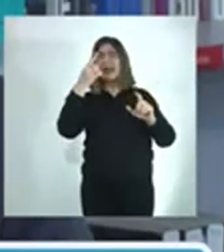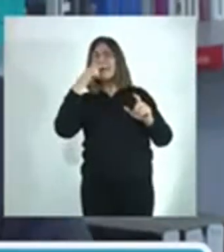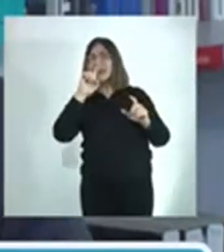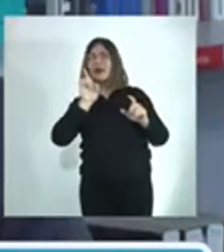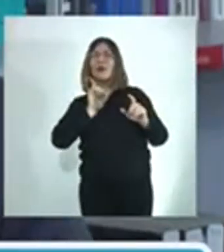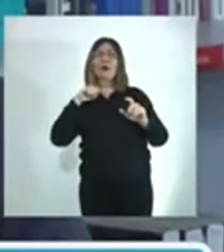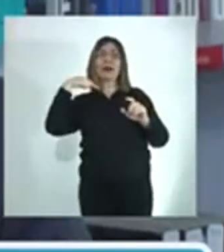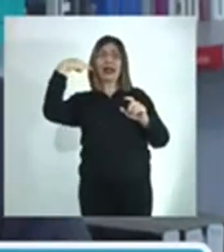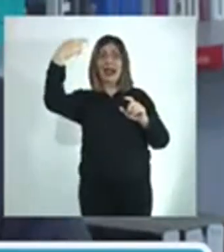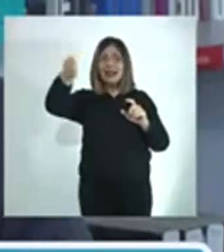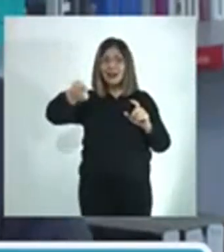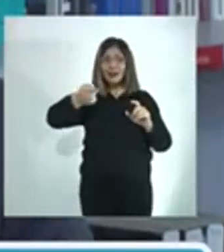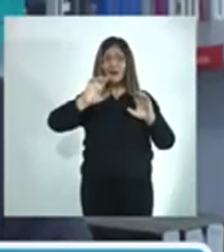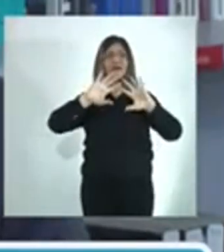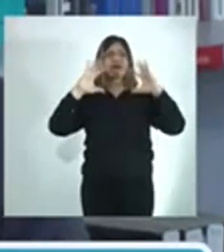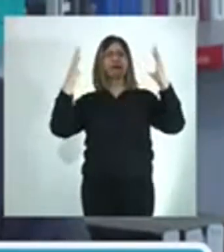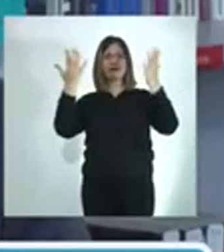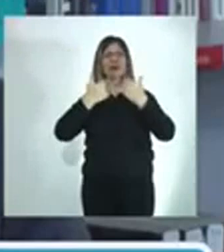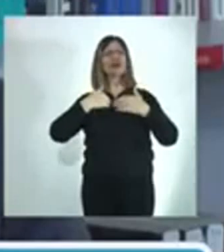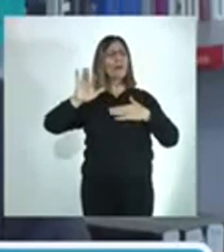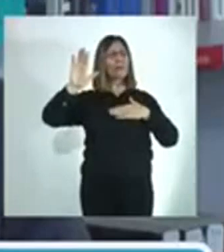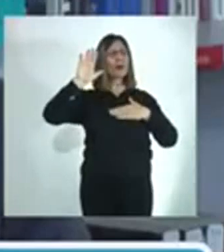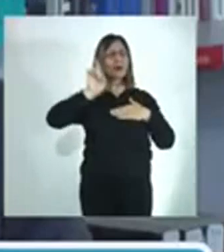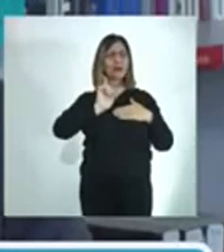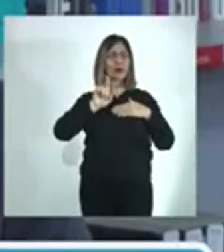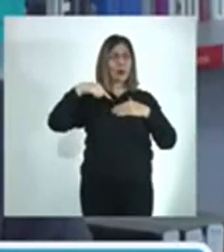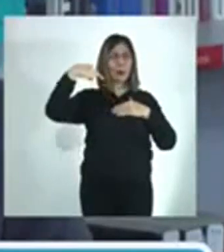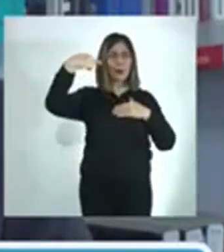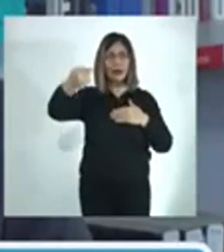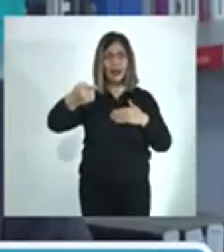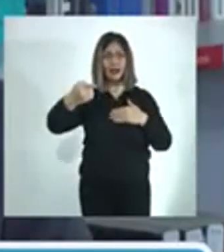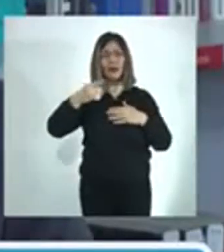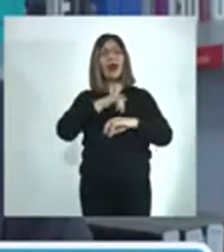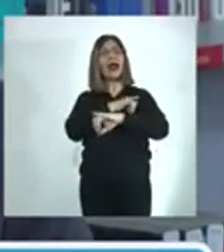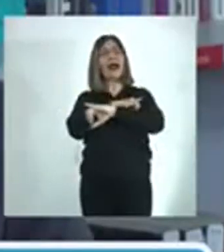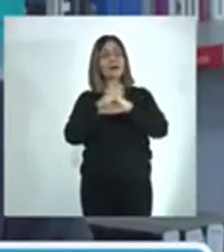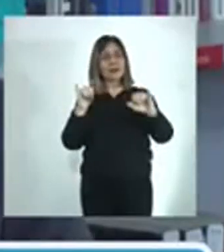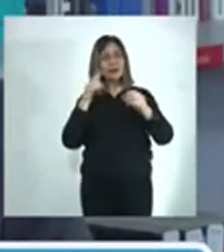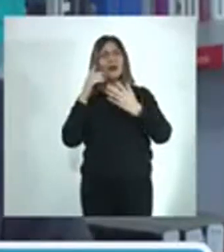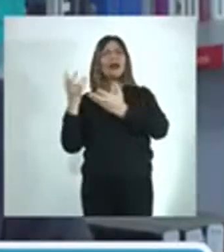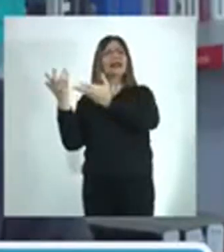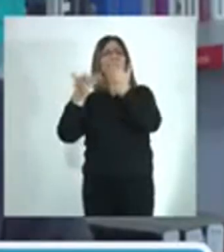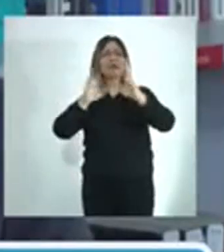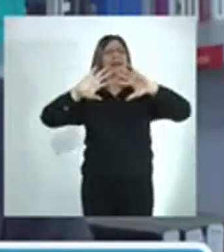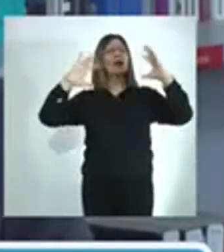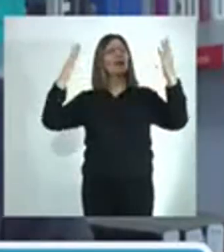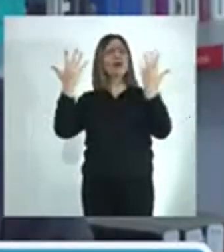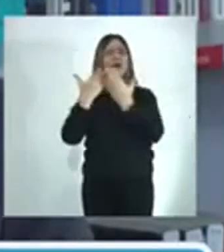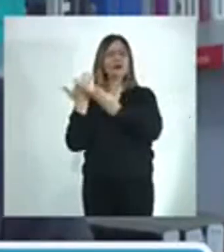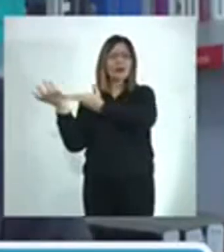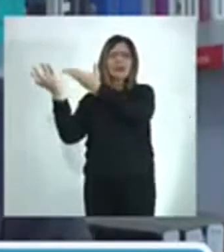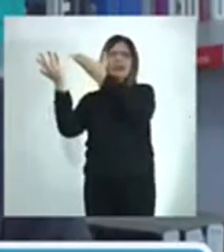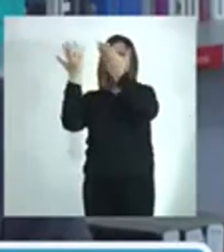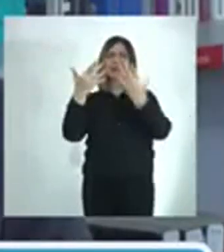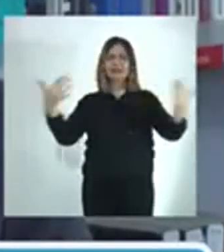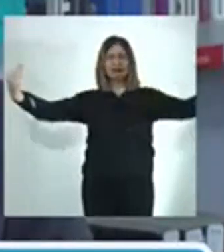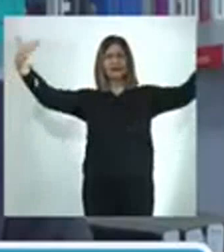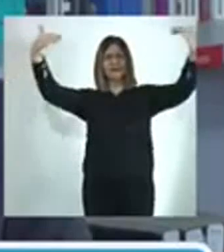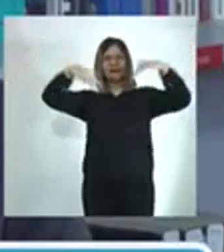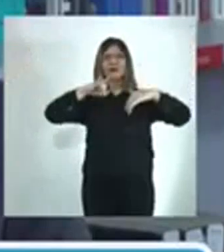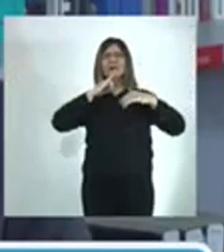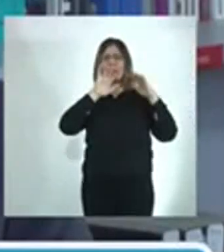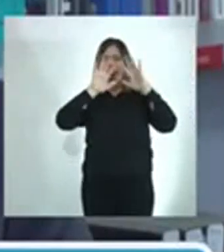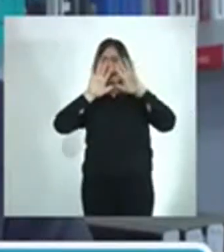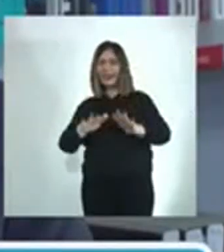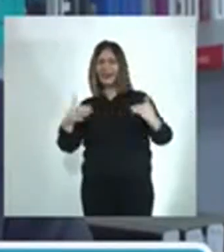los 5 continentes, el gobernador de la provincia, quien les habla, los invita a todos. Que vengan a Tucumán, que se